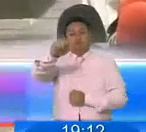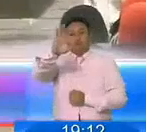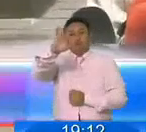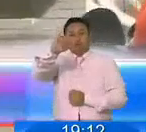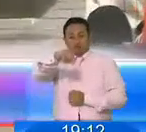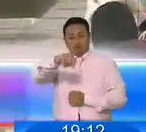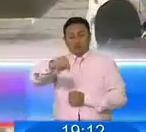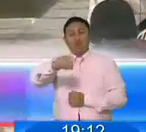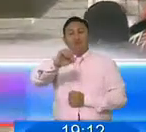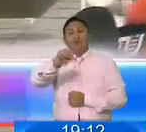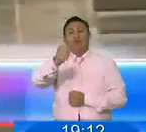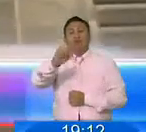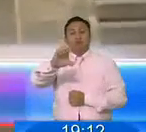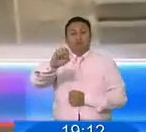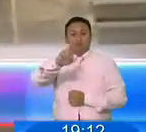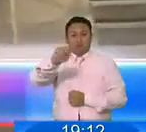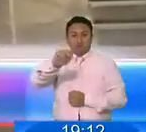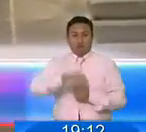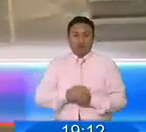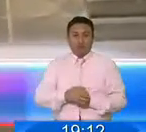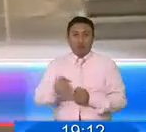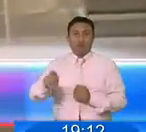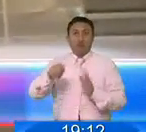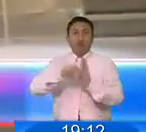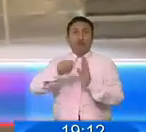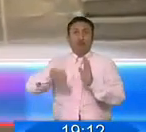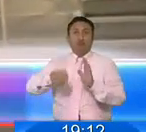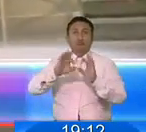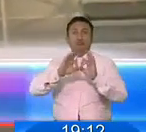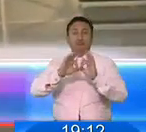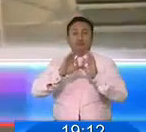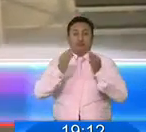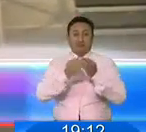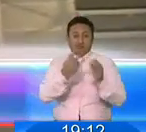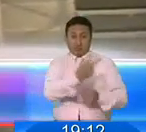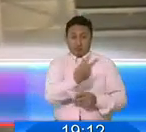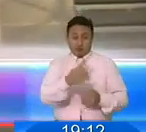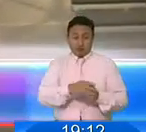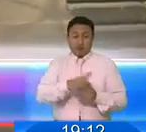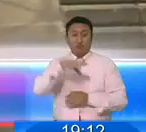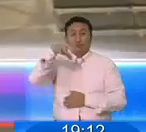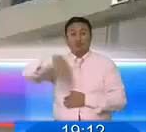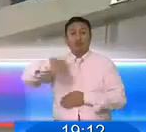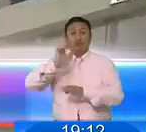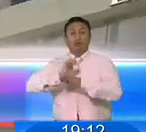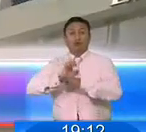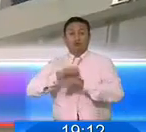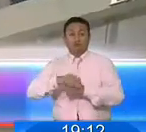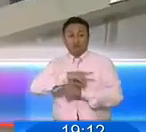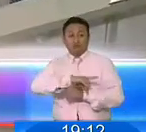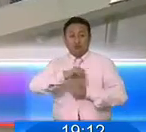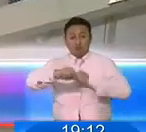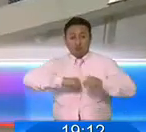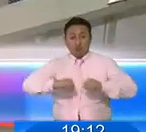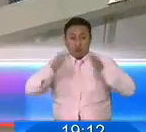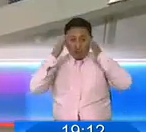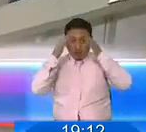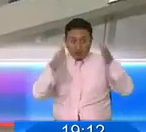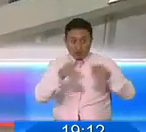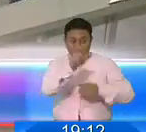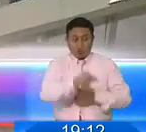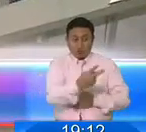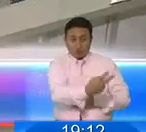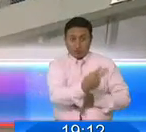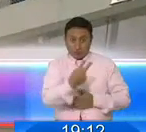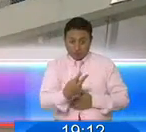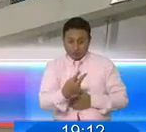oscar villacís según se refirió el abogado de los familiares de las víctimas el estado ecuatoriano no habría realizado acciones para traer con